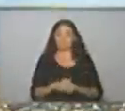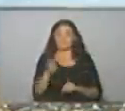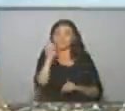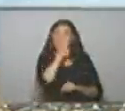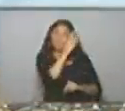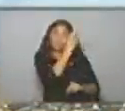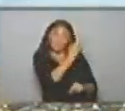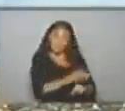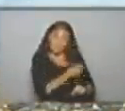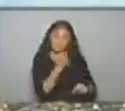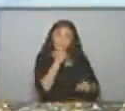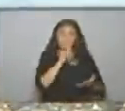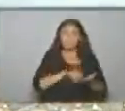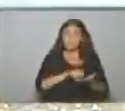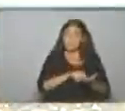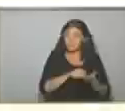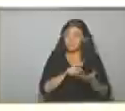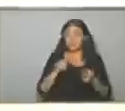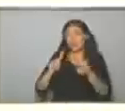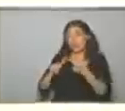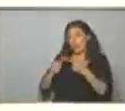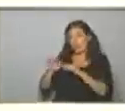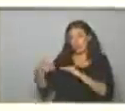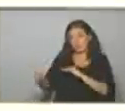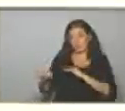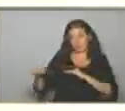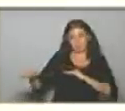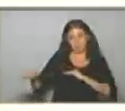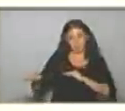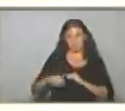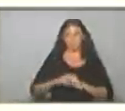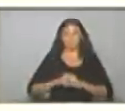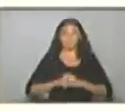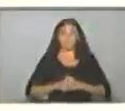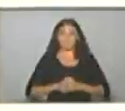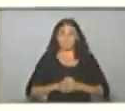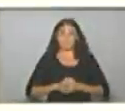vamos a volver a tomar contacto con nuestro compañero Pablo Viña.